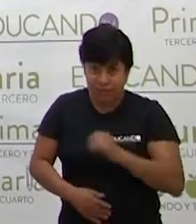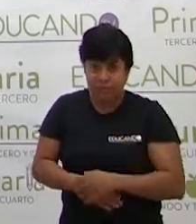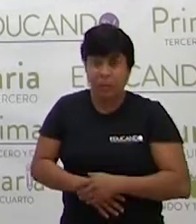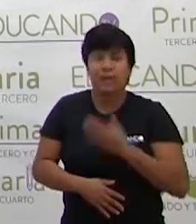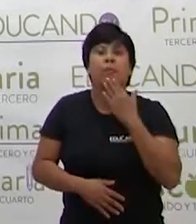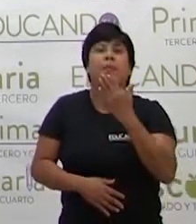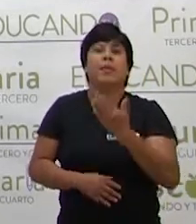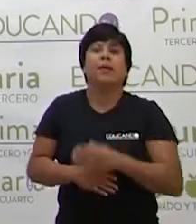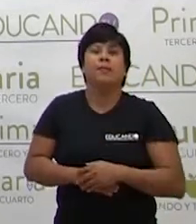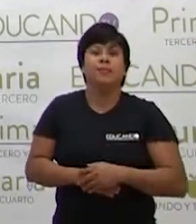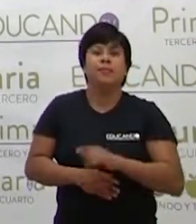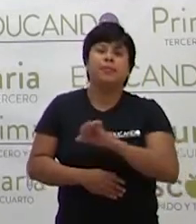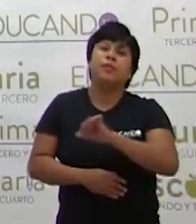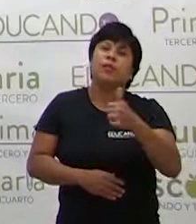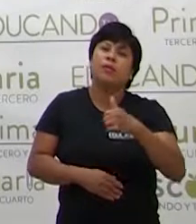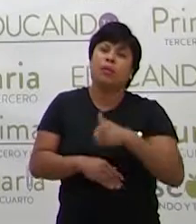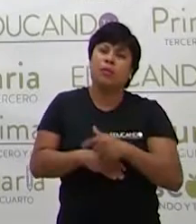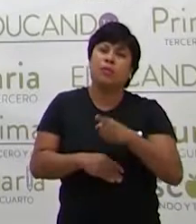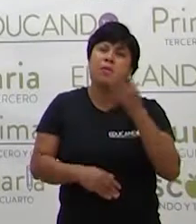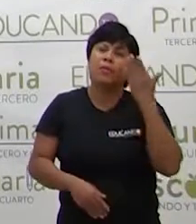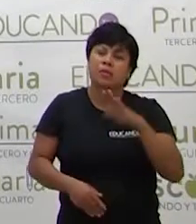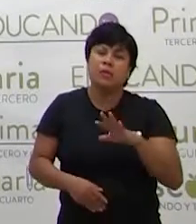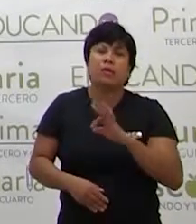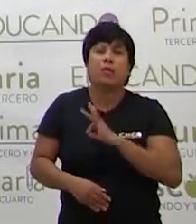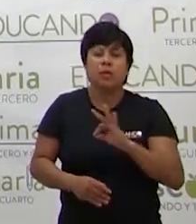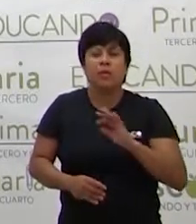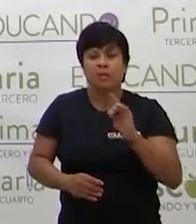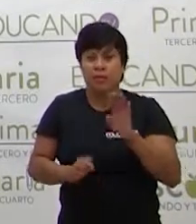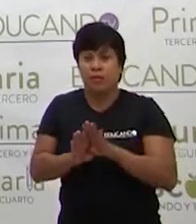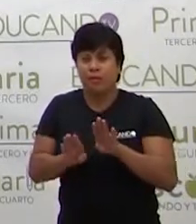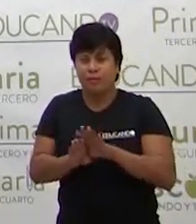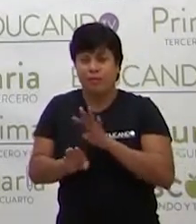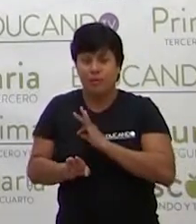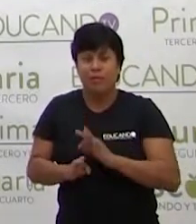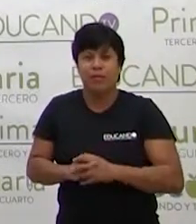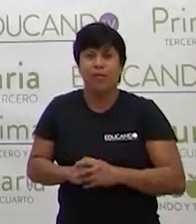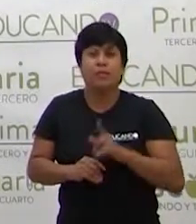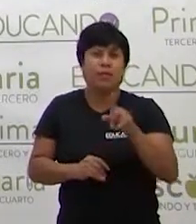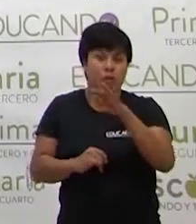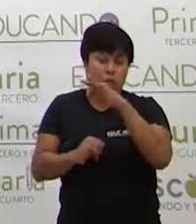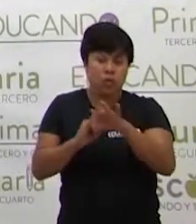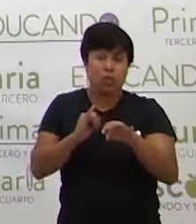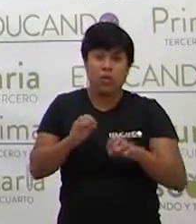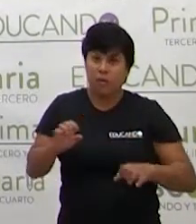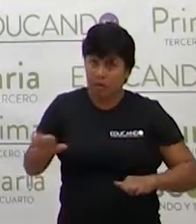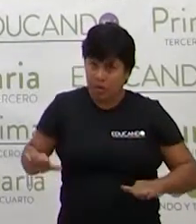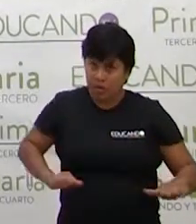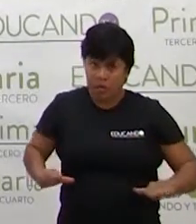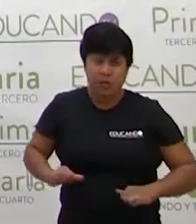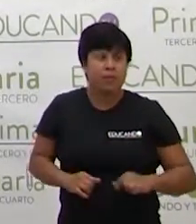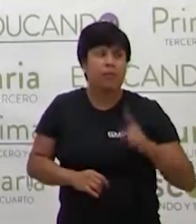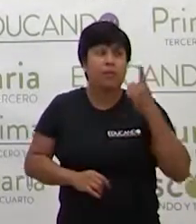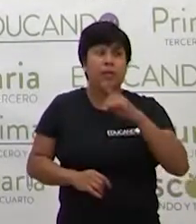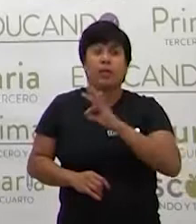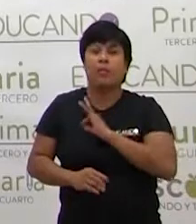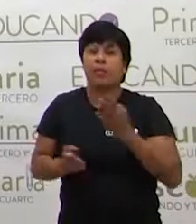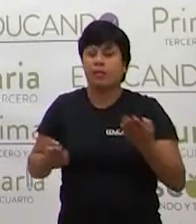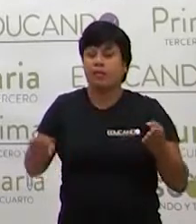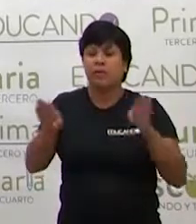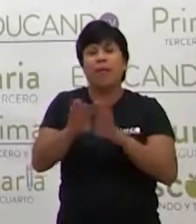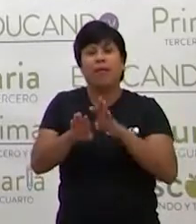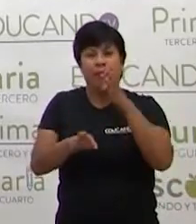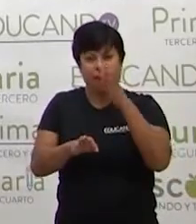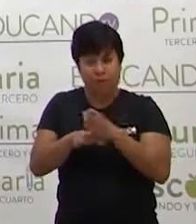8,081,229. ¿Sí? Muy bien. Y el otro ya sabes, se te queda de tarea. Vamos a hacer un último ejercicio, ya para cerrar nuestra